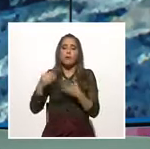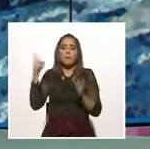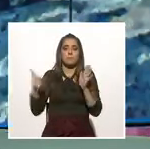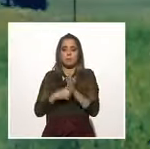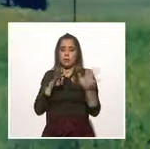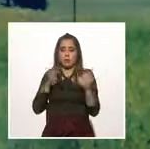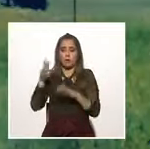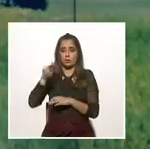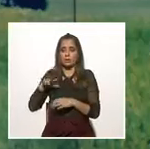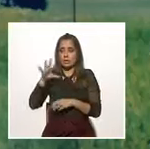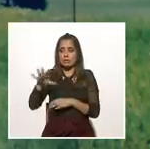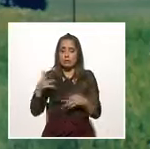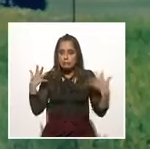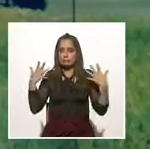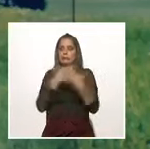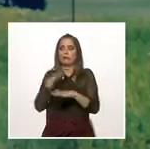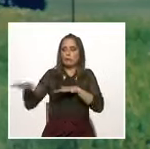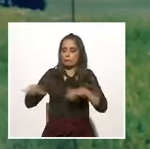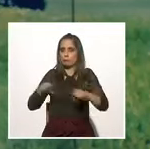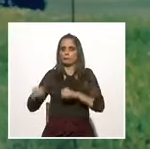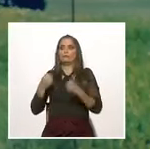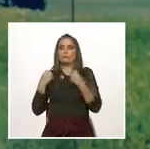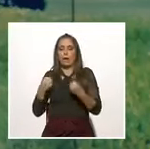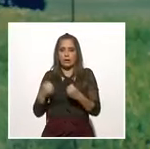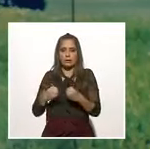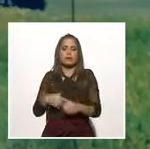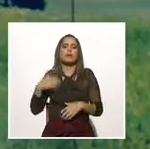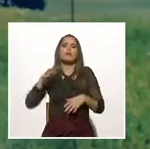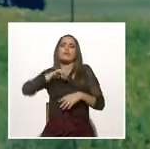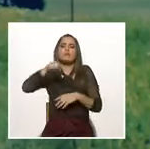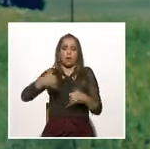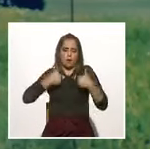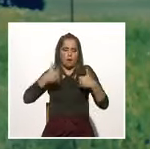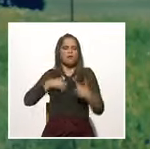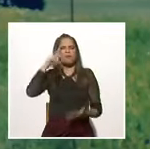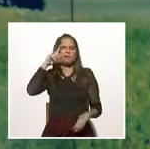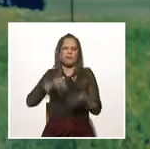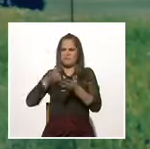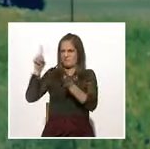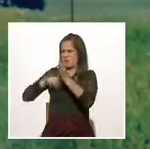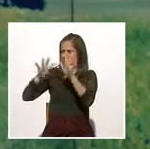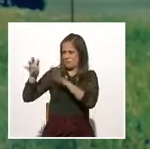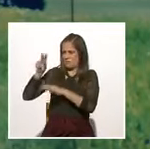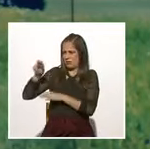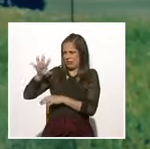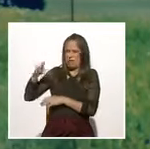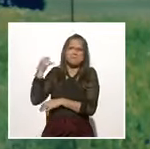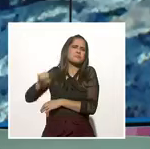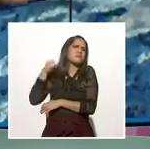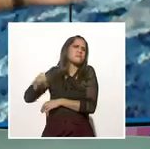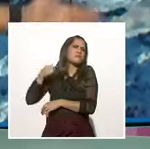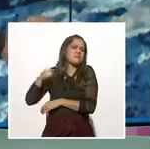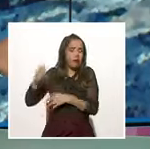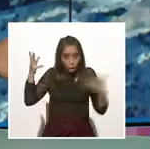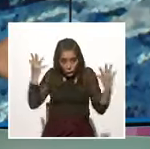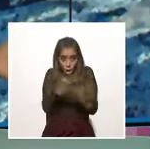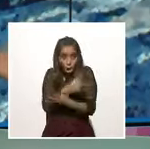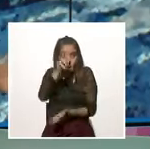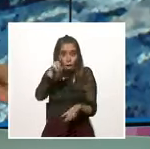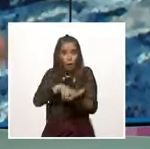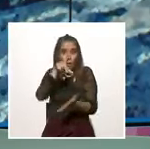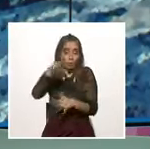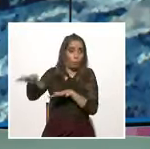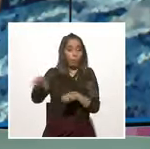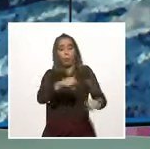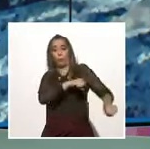que en México sí temblaba. Sí. Las nuevas generaciones nos escuchaban nosotros del 85, pero no nos creían hasta el